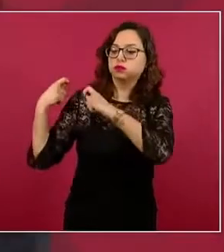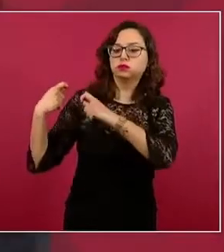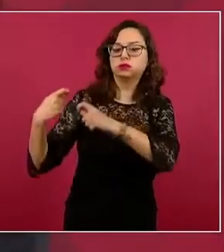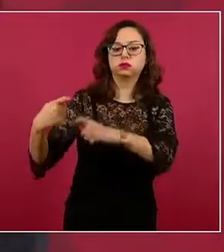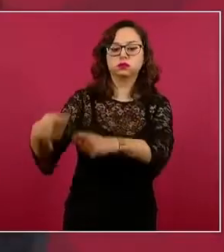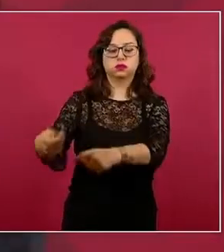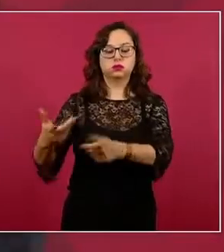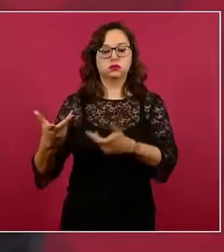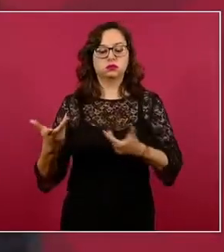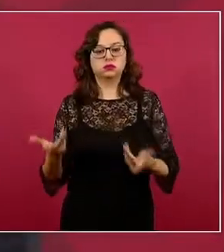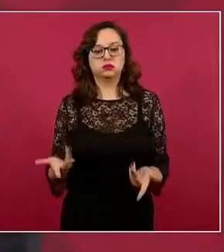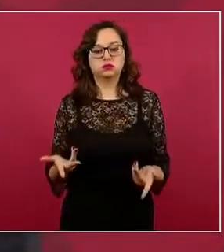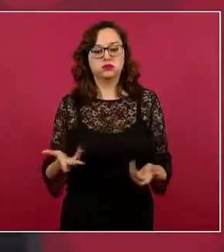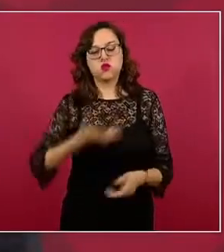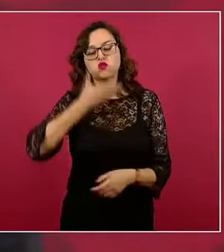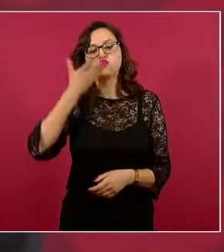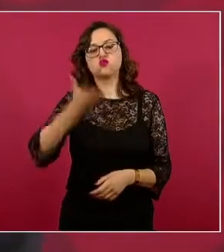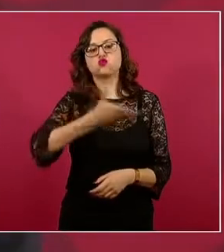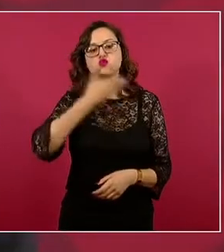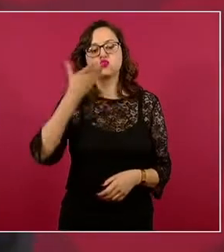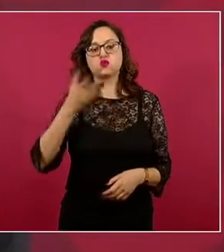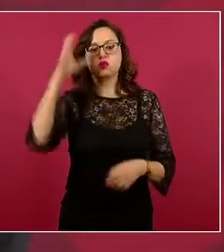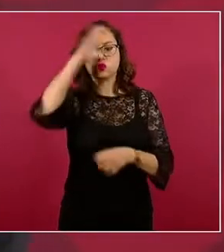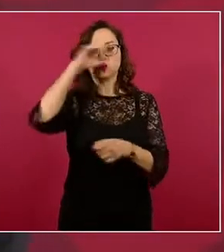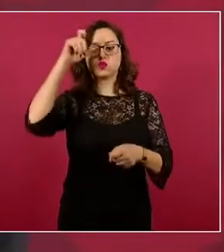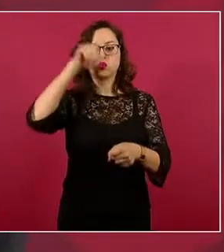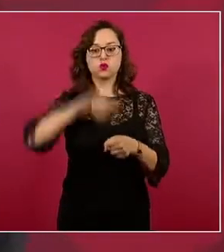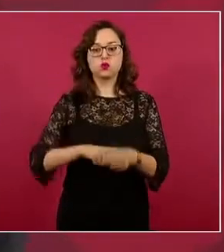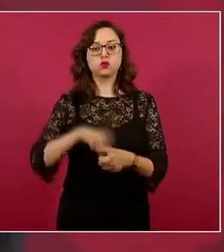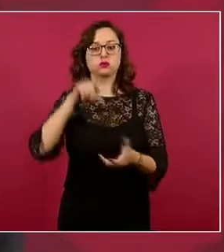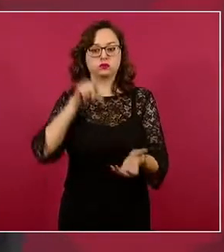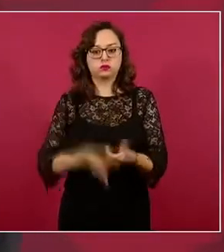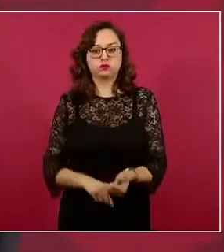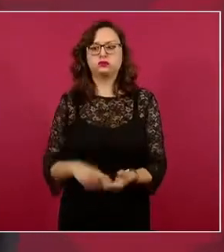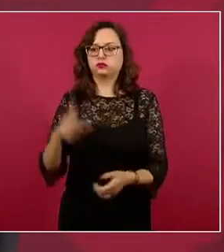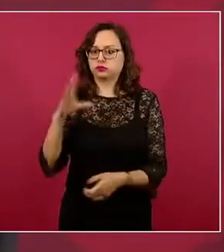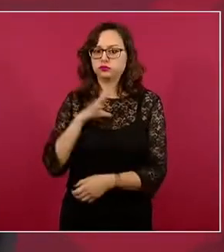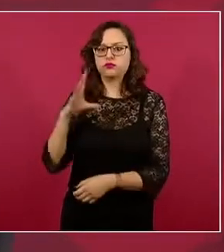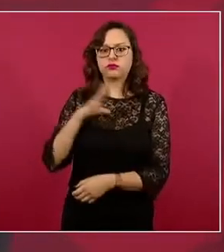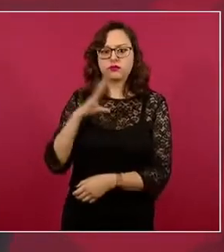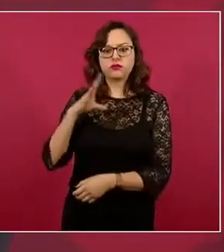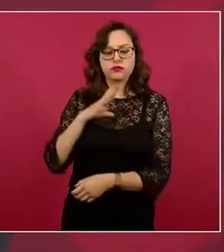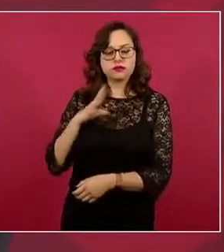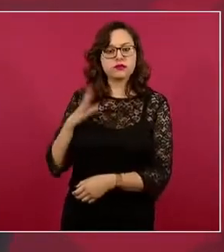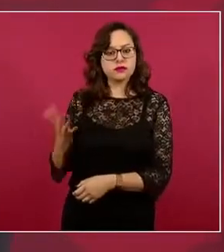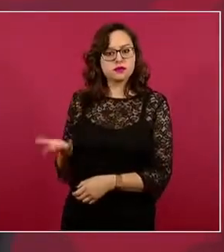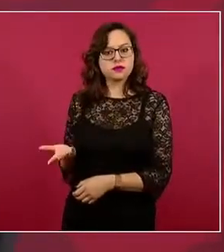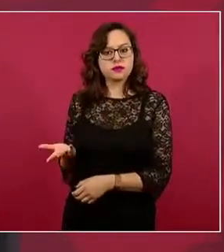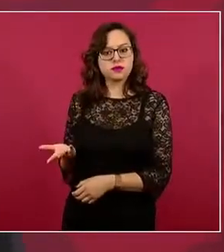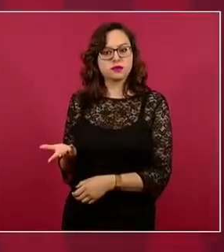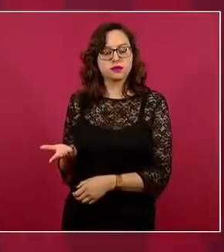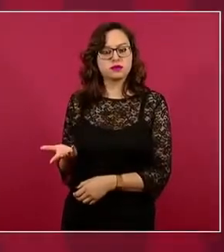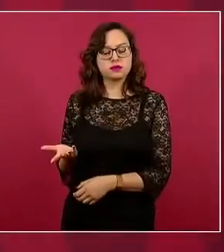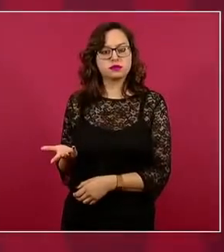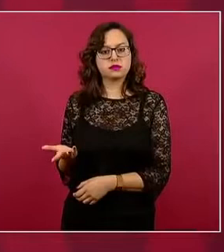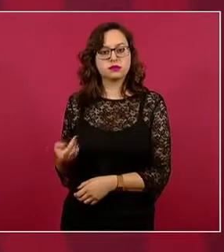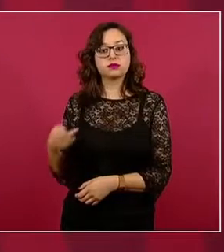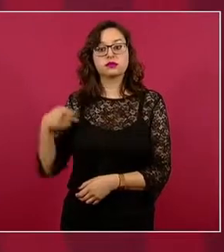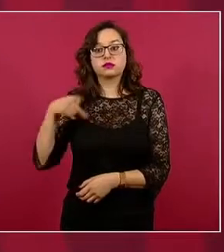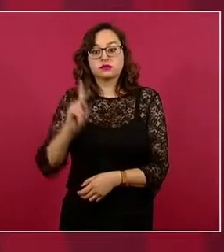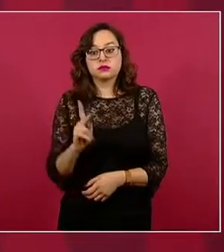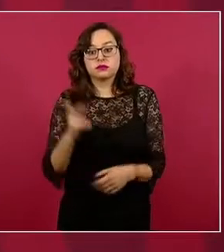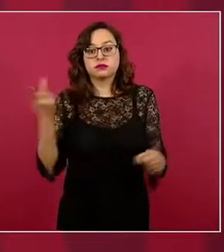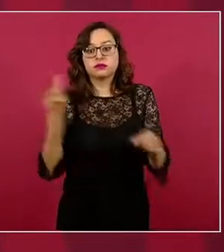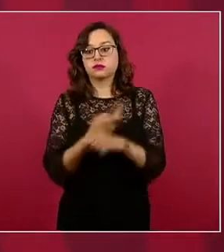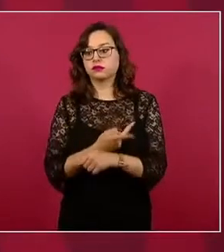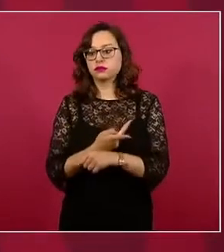en nuestras costumbres, en nuestras culturas. Lo que pasa es que eso se quiso